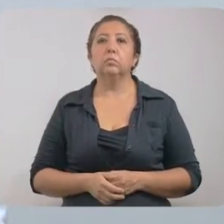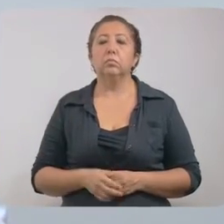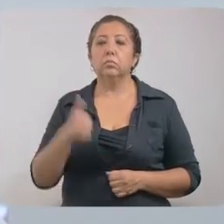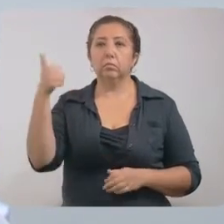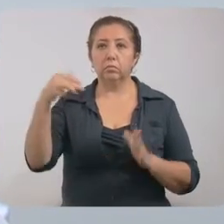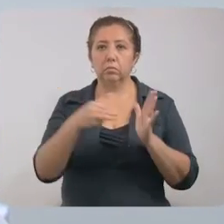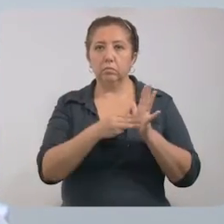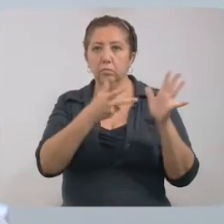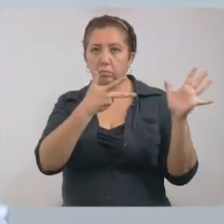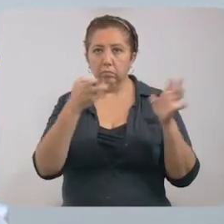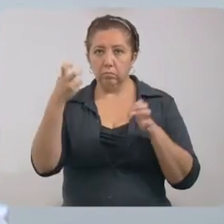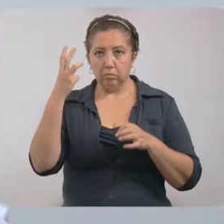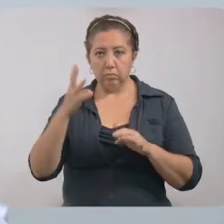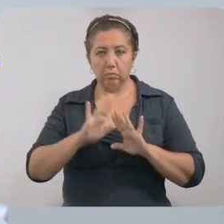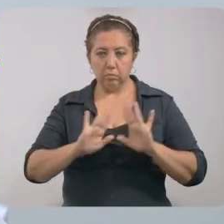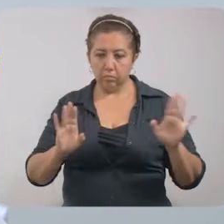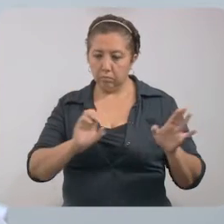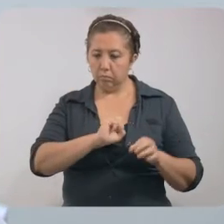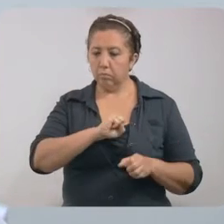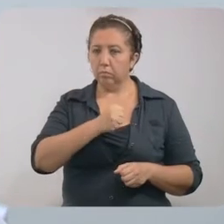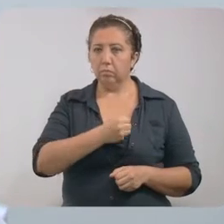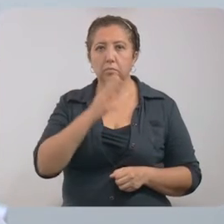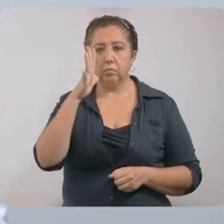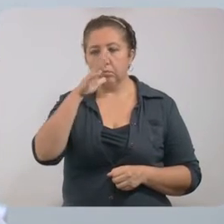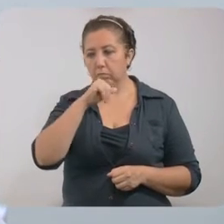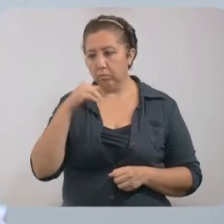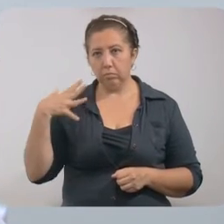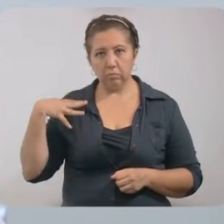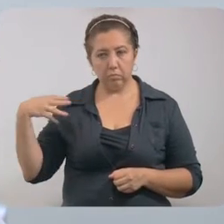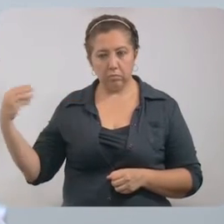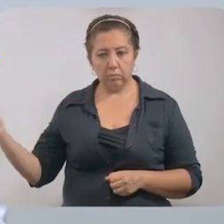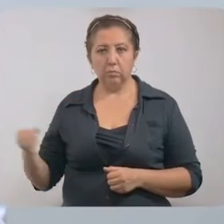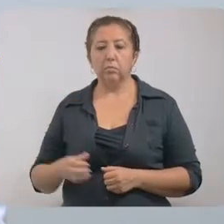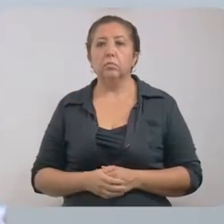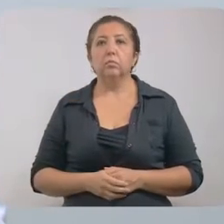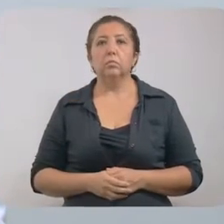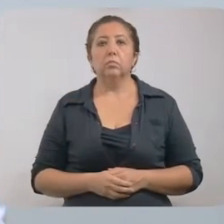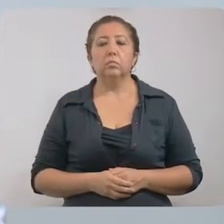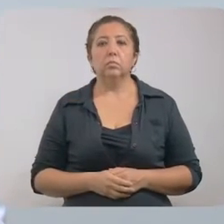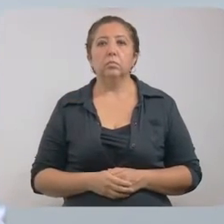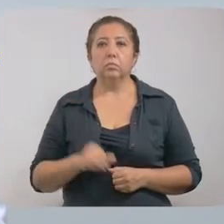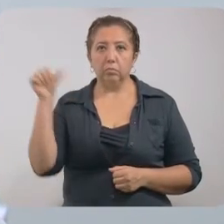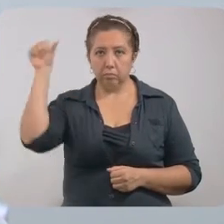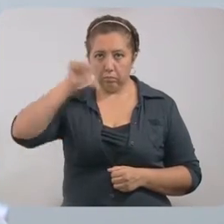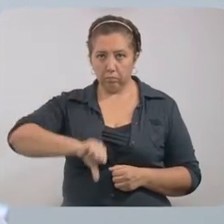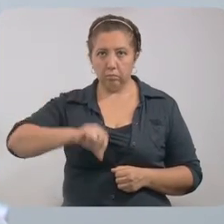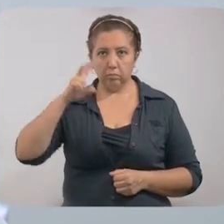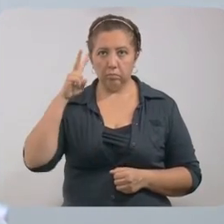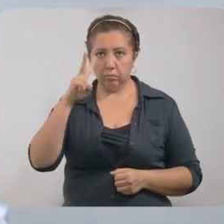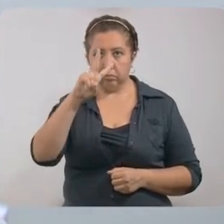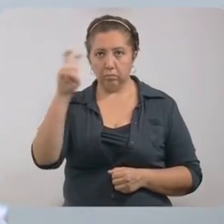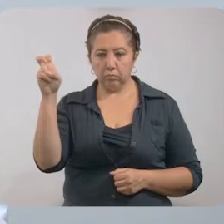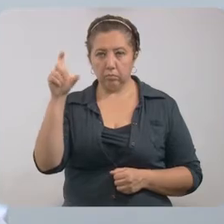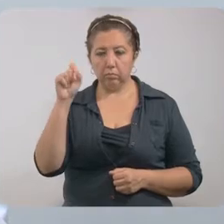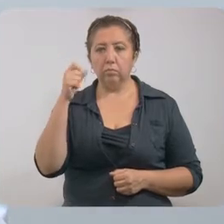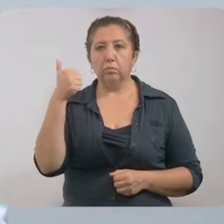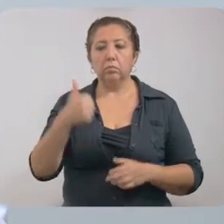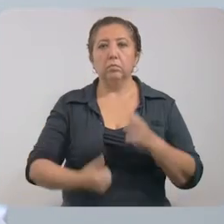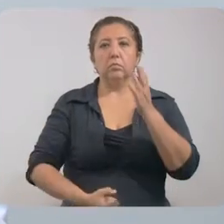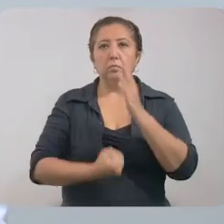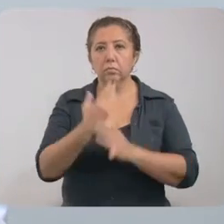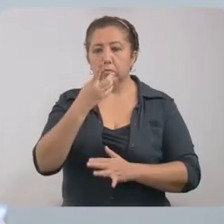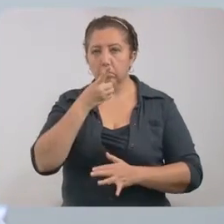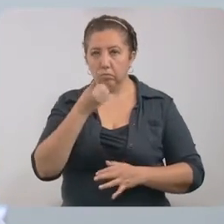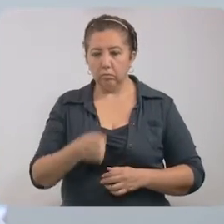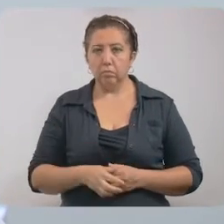julio. 6.803 pacientes ya se recuperaron, no presentan síntomas ni pueden contagiar. Hoy se detectaron